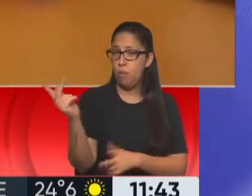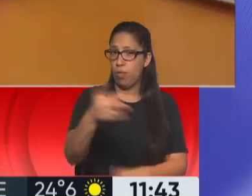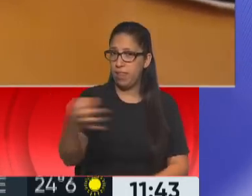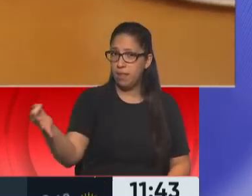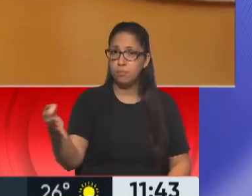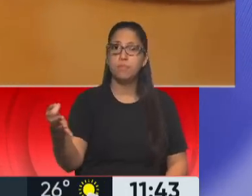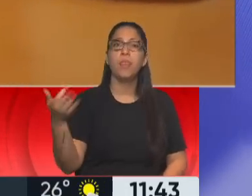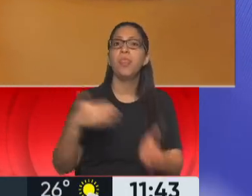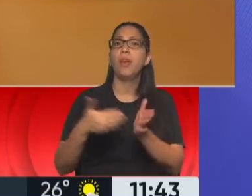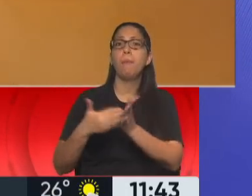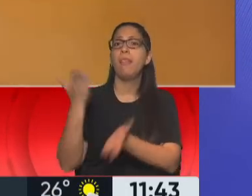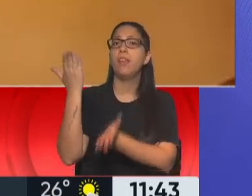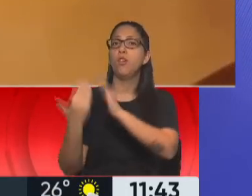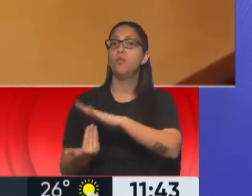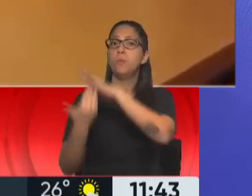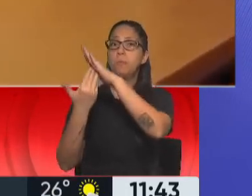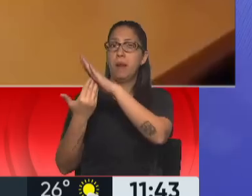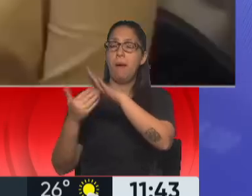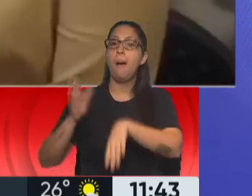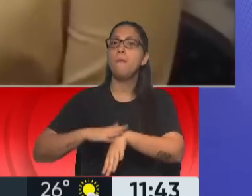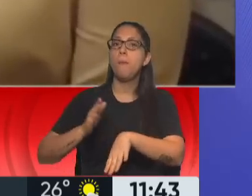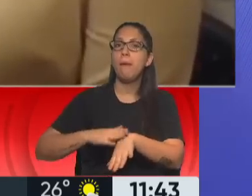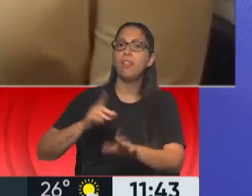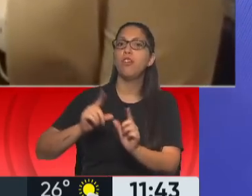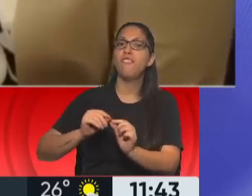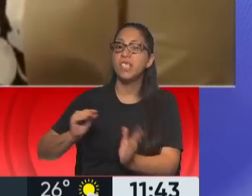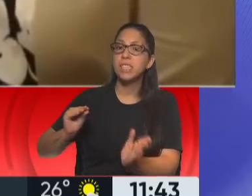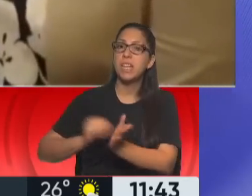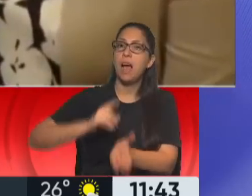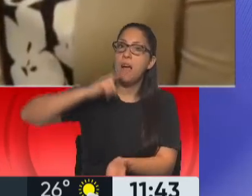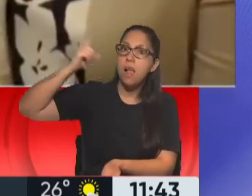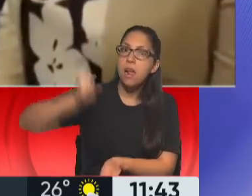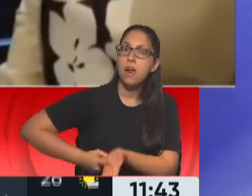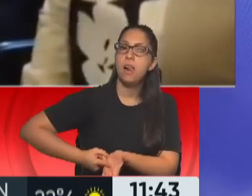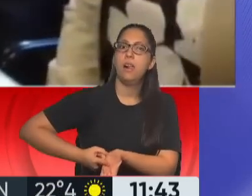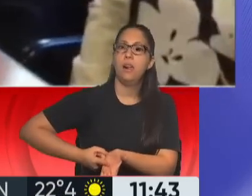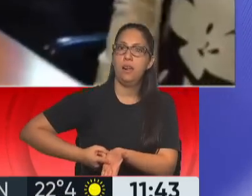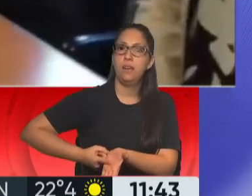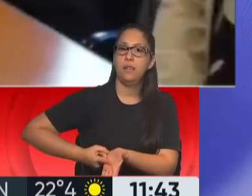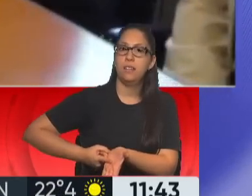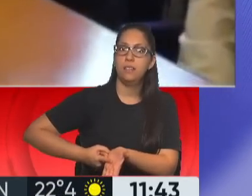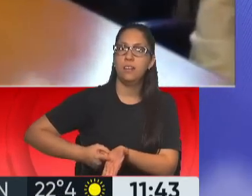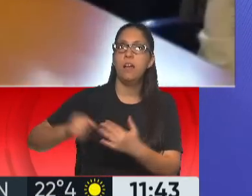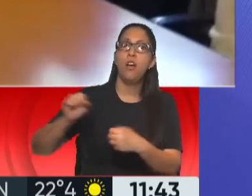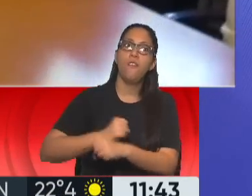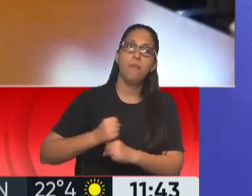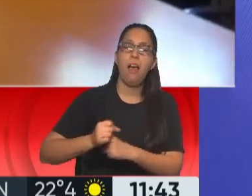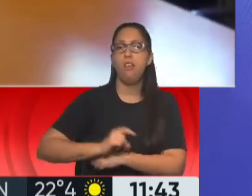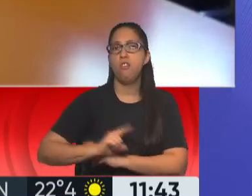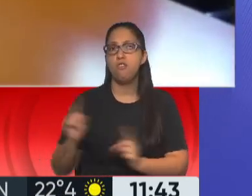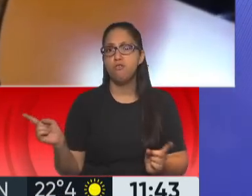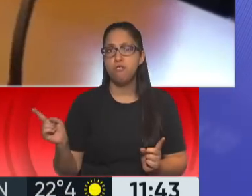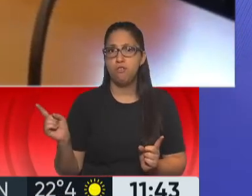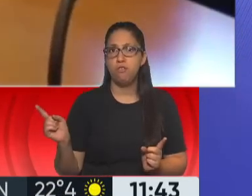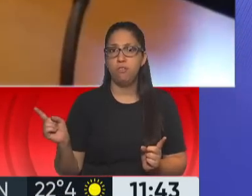a disposición de la Corte el momento que puedan elegir para llevar adelante el fallo decisorio, ya